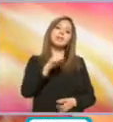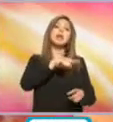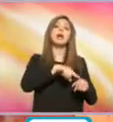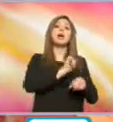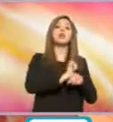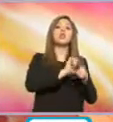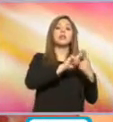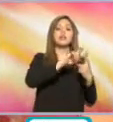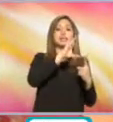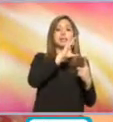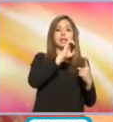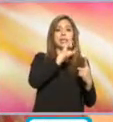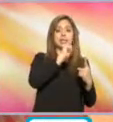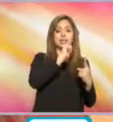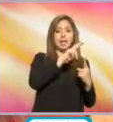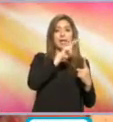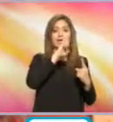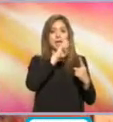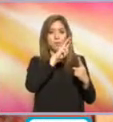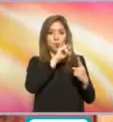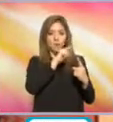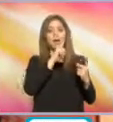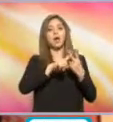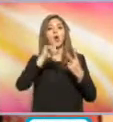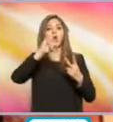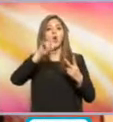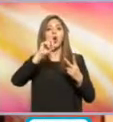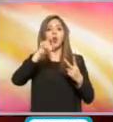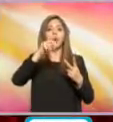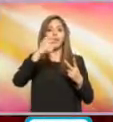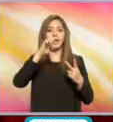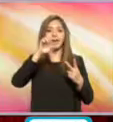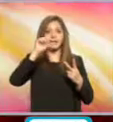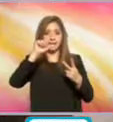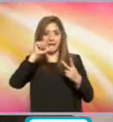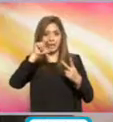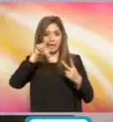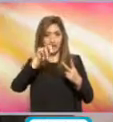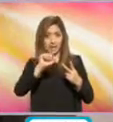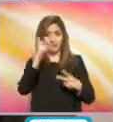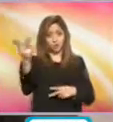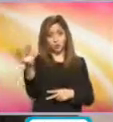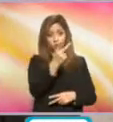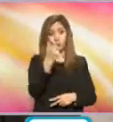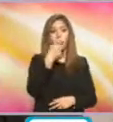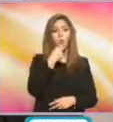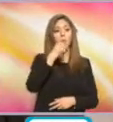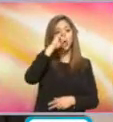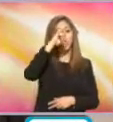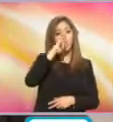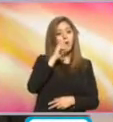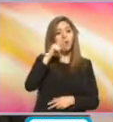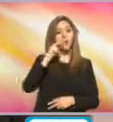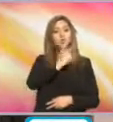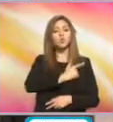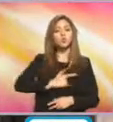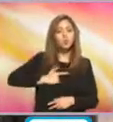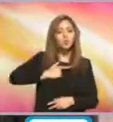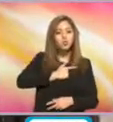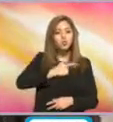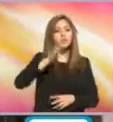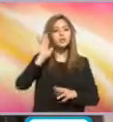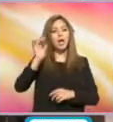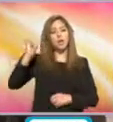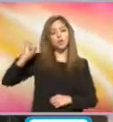Évora y Jorge Salinas. Estos galanes maduros de las telenovelas, medio